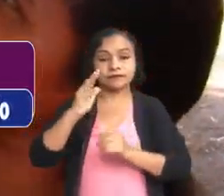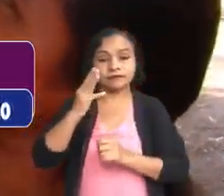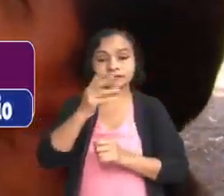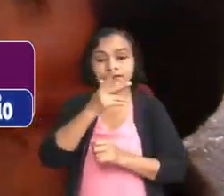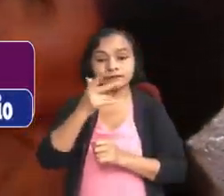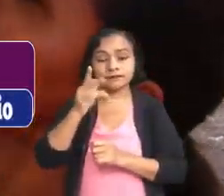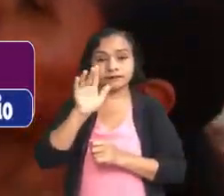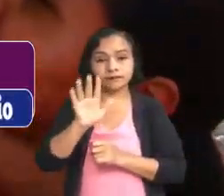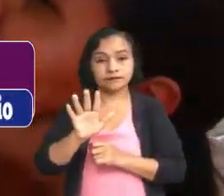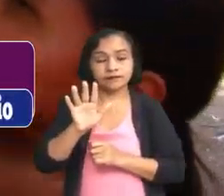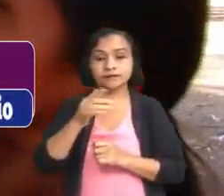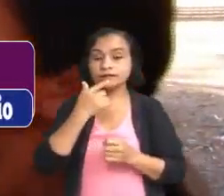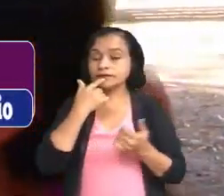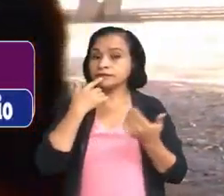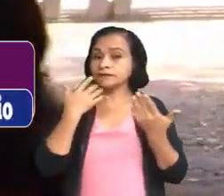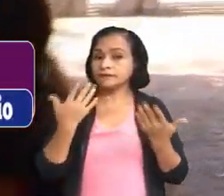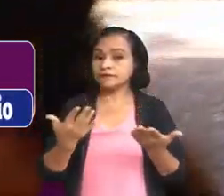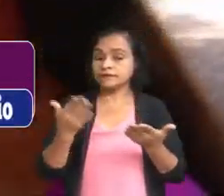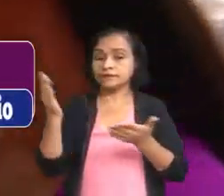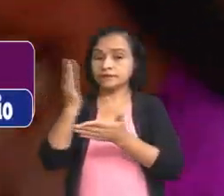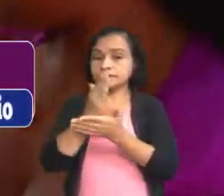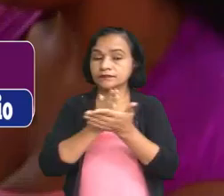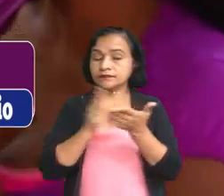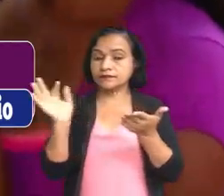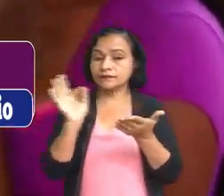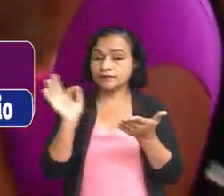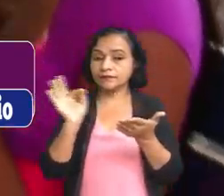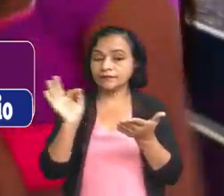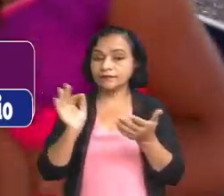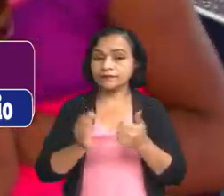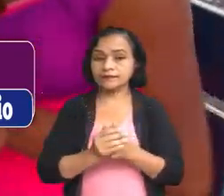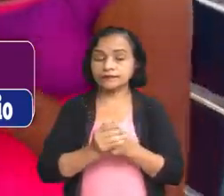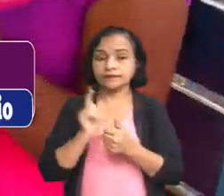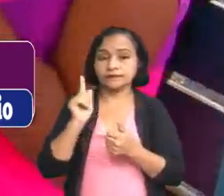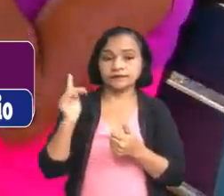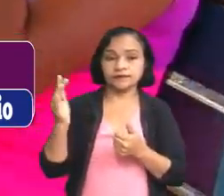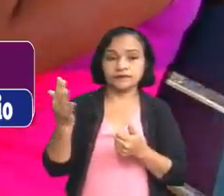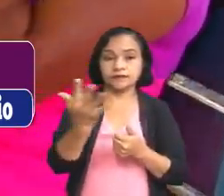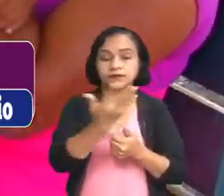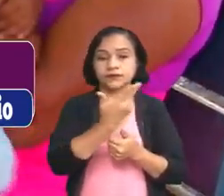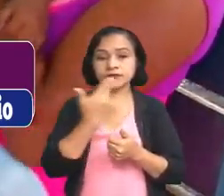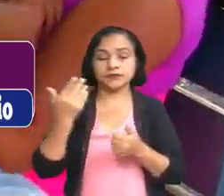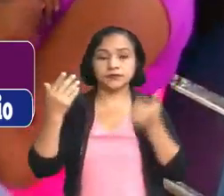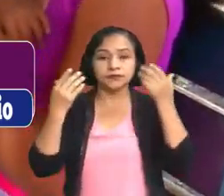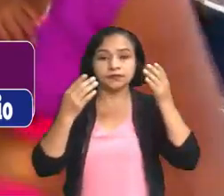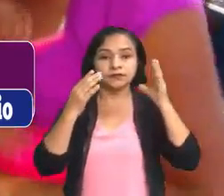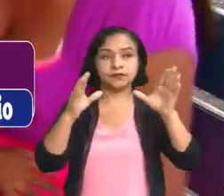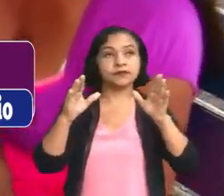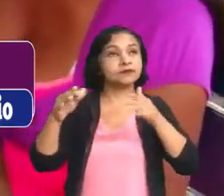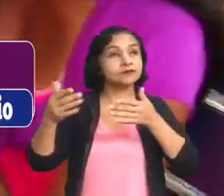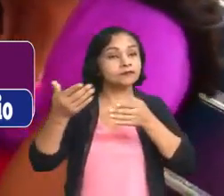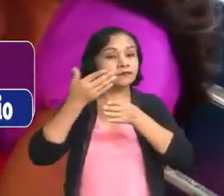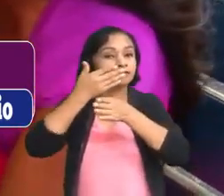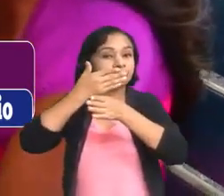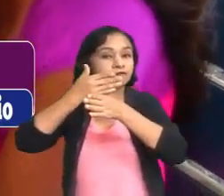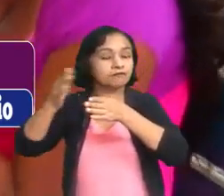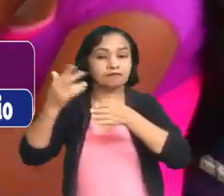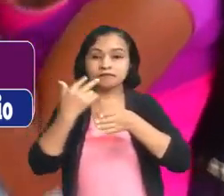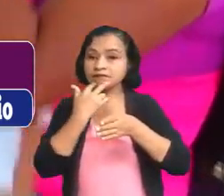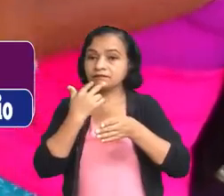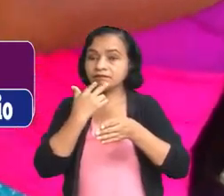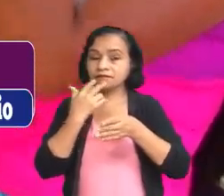985, porque de alguna manera todos los actores, y aquí no hay exclusión, estamos